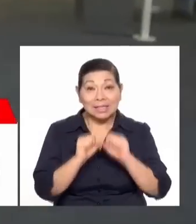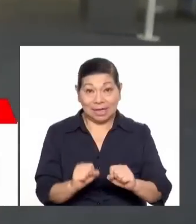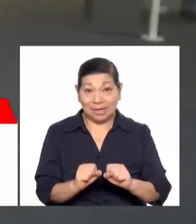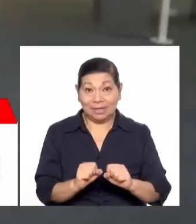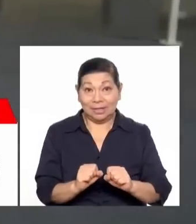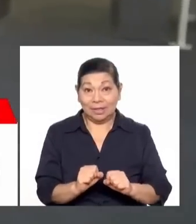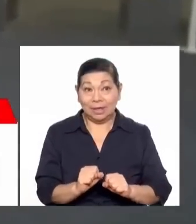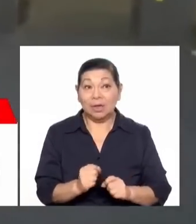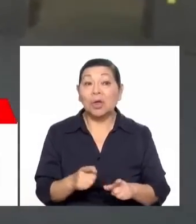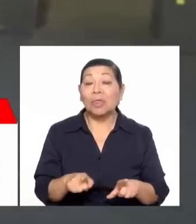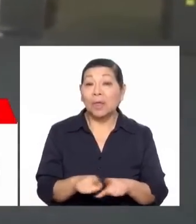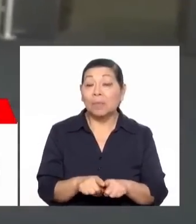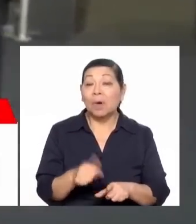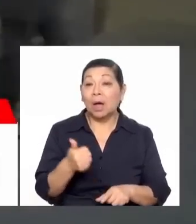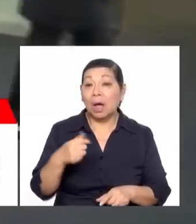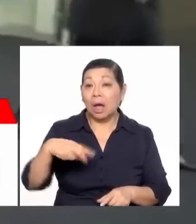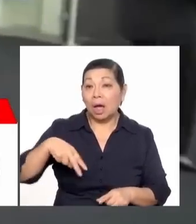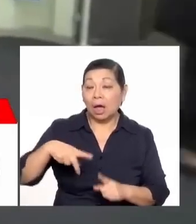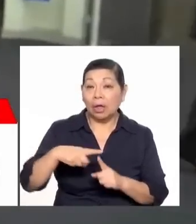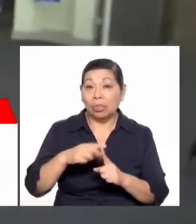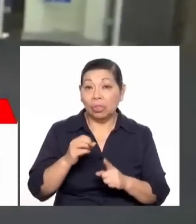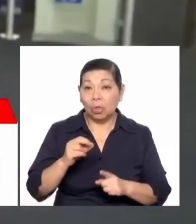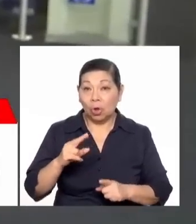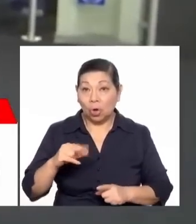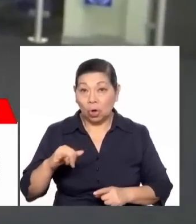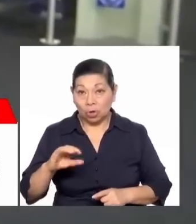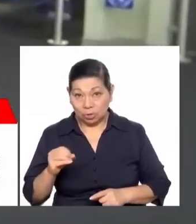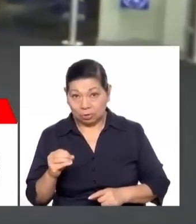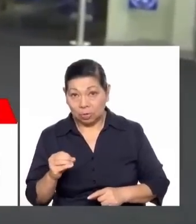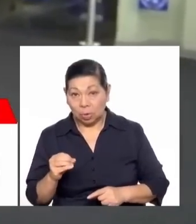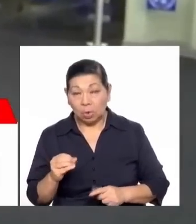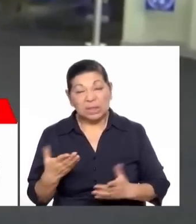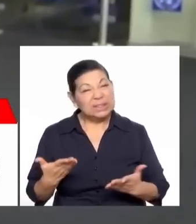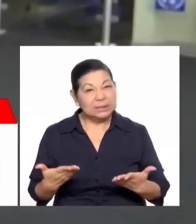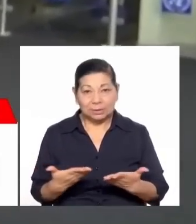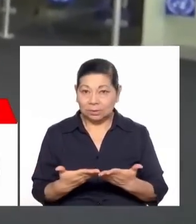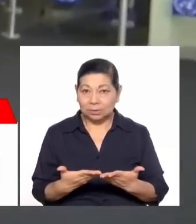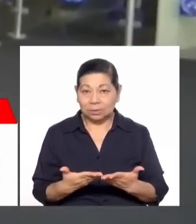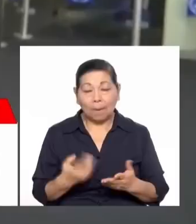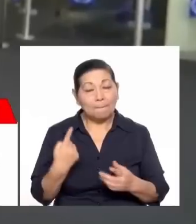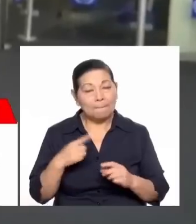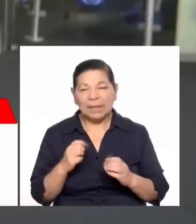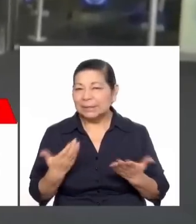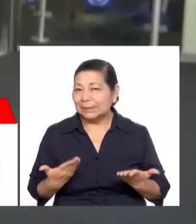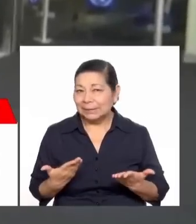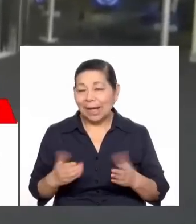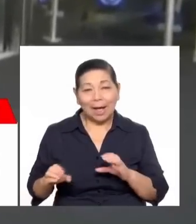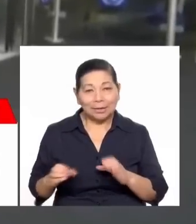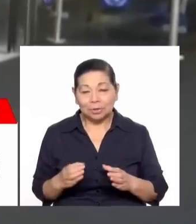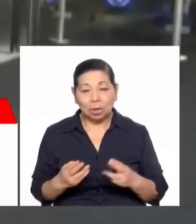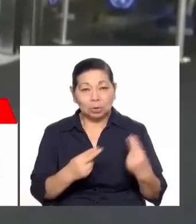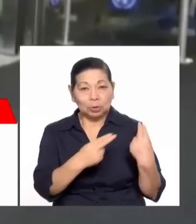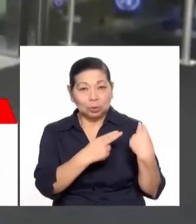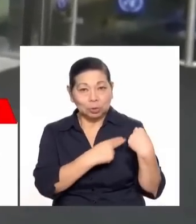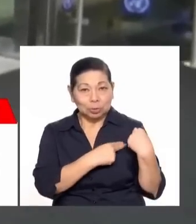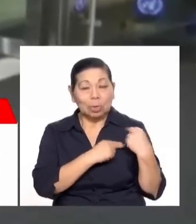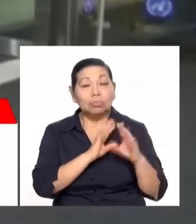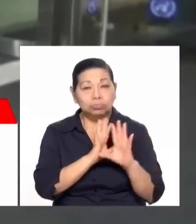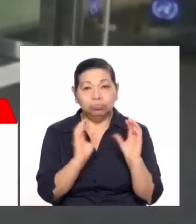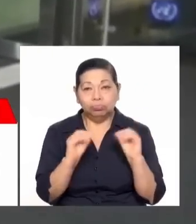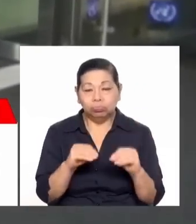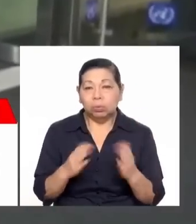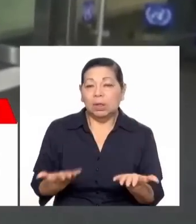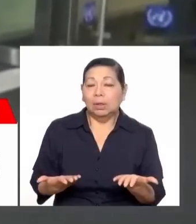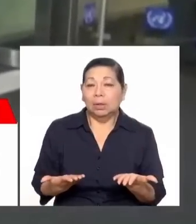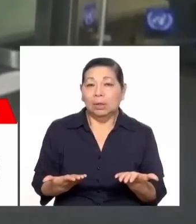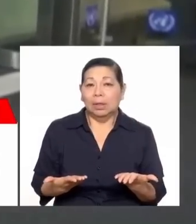Naciones Unidas, Antonio Guterres, ha propuesto que la cumbre sea una oportunidad para realizar compromisos concretos